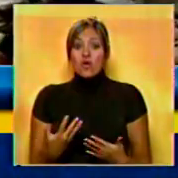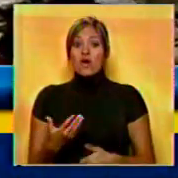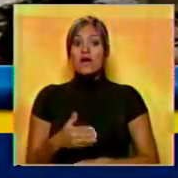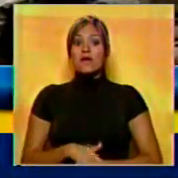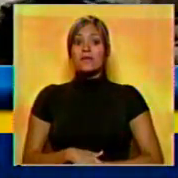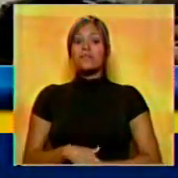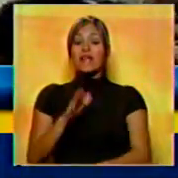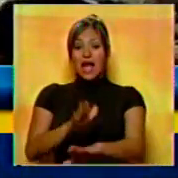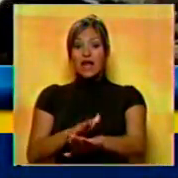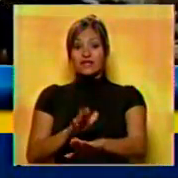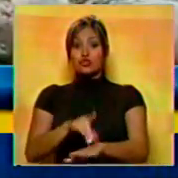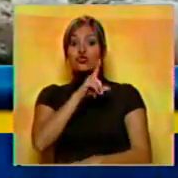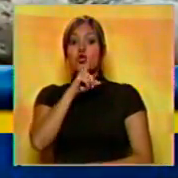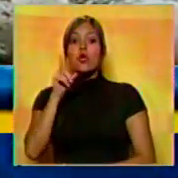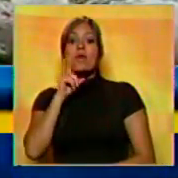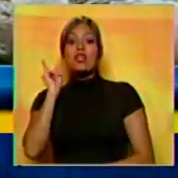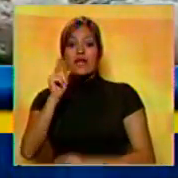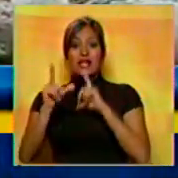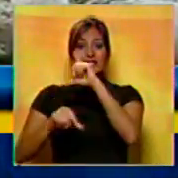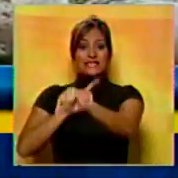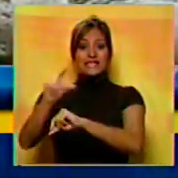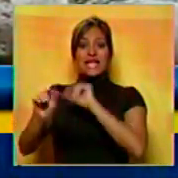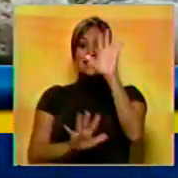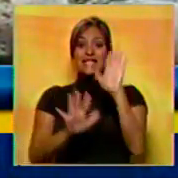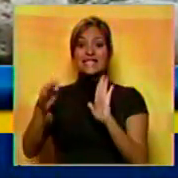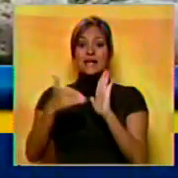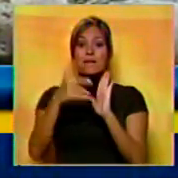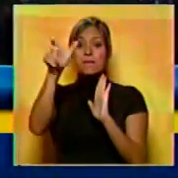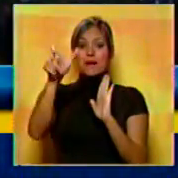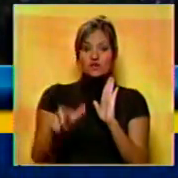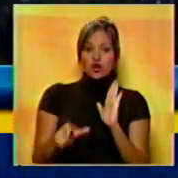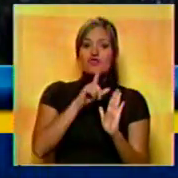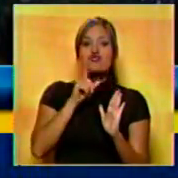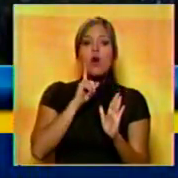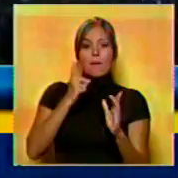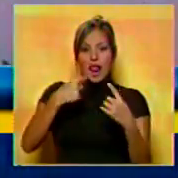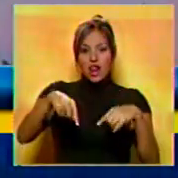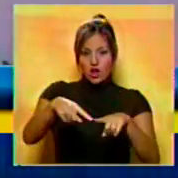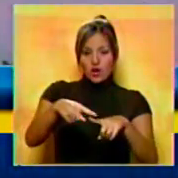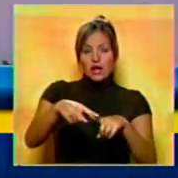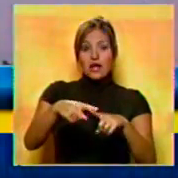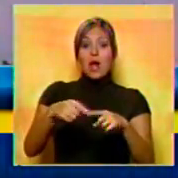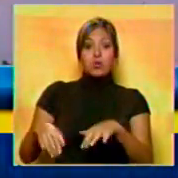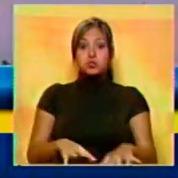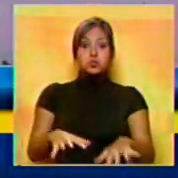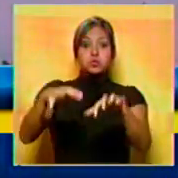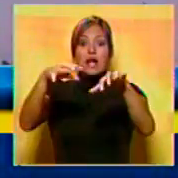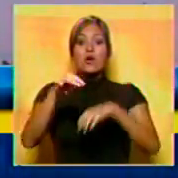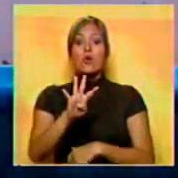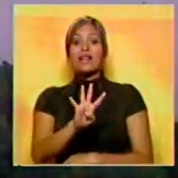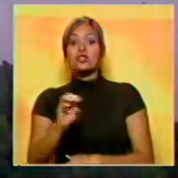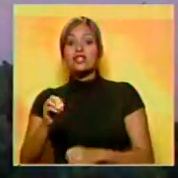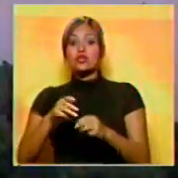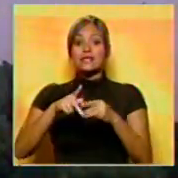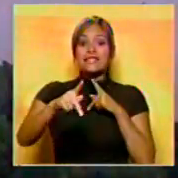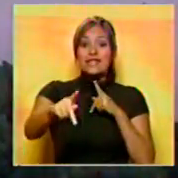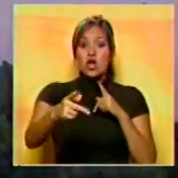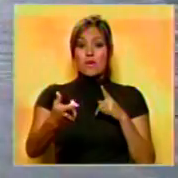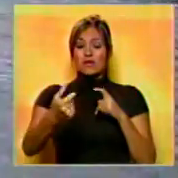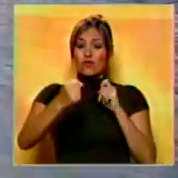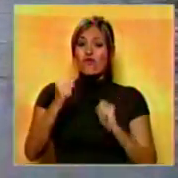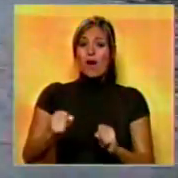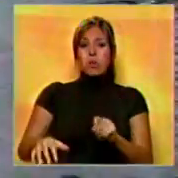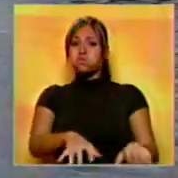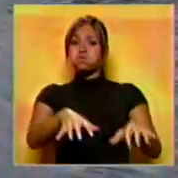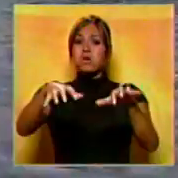Amur donde tuvieron que ser evacuadas 15,000 personas en esa zona las aguas inundaron 400 km de carreteras